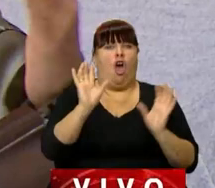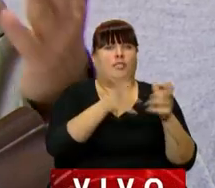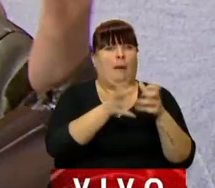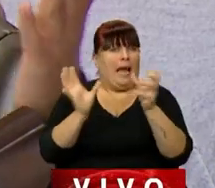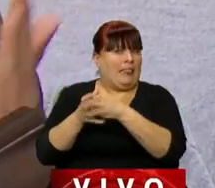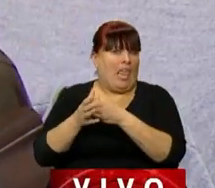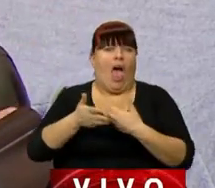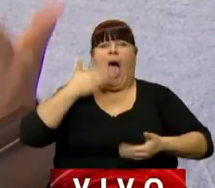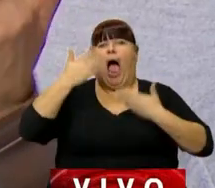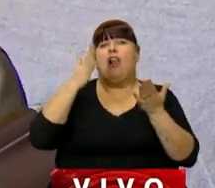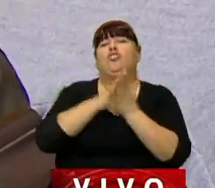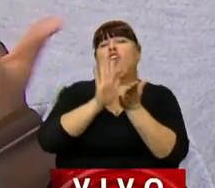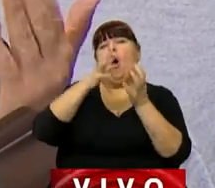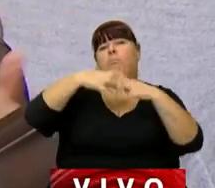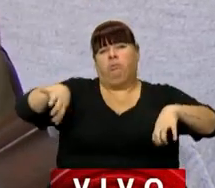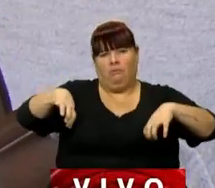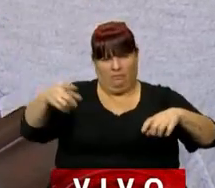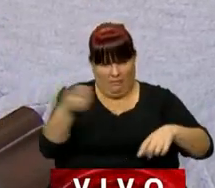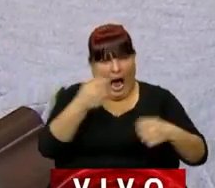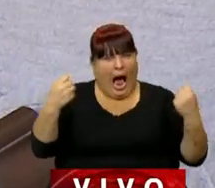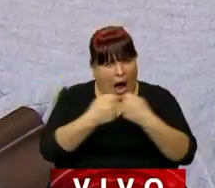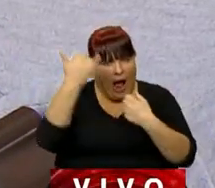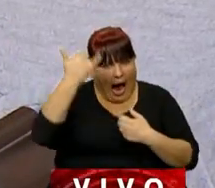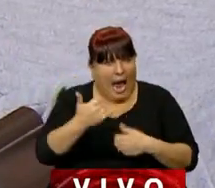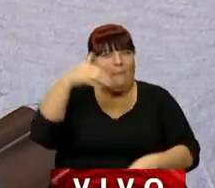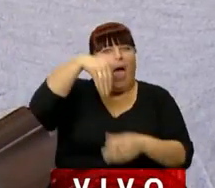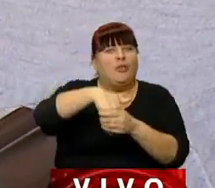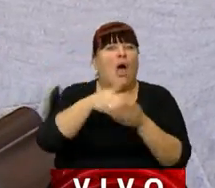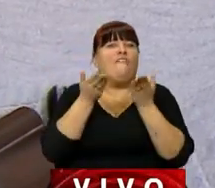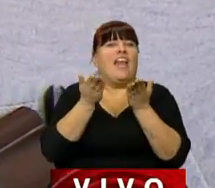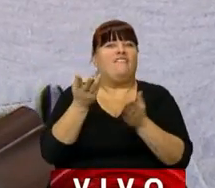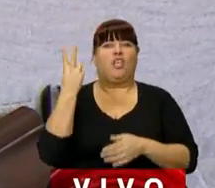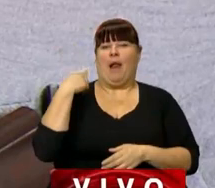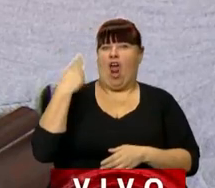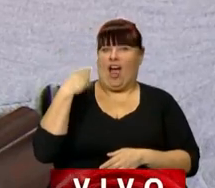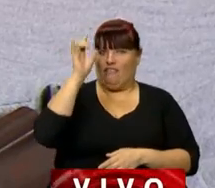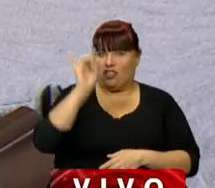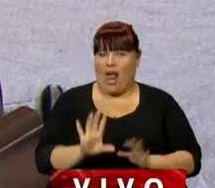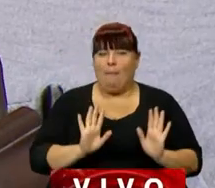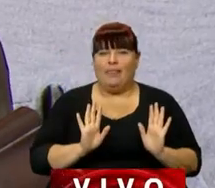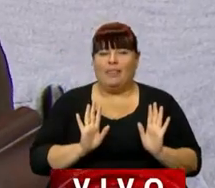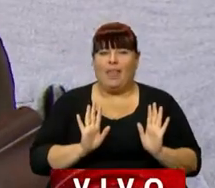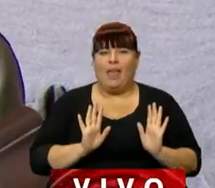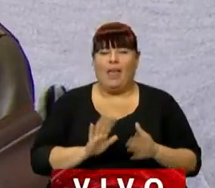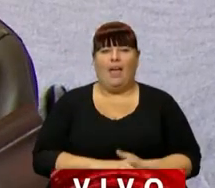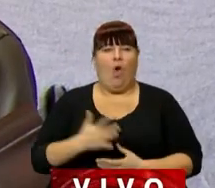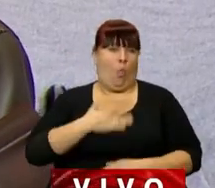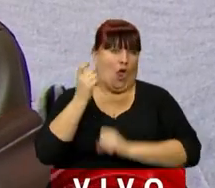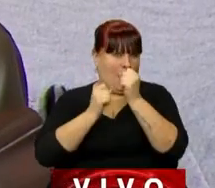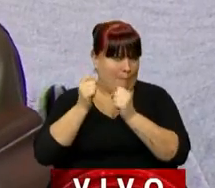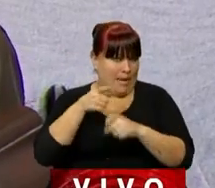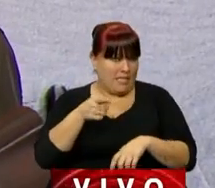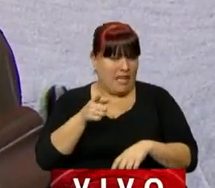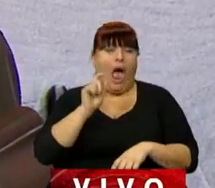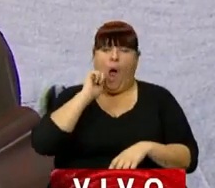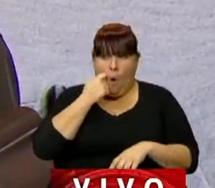que tanto hablan de la grieta se ponen de acuerdo a la hora de votar beneficios patronales y que todo eso sería muy